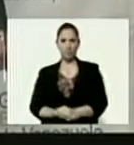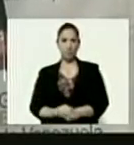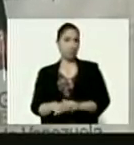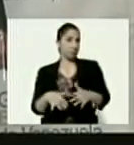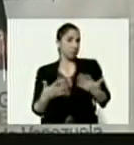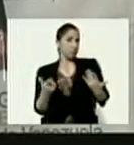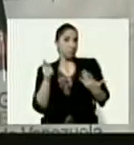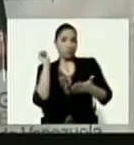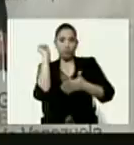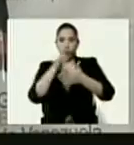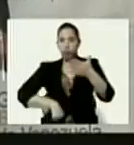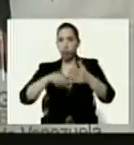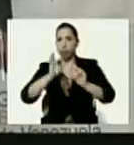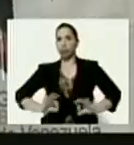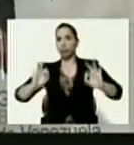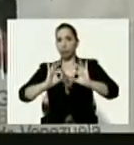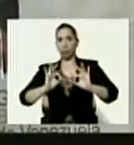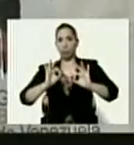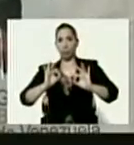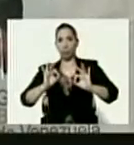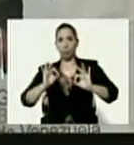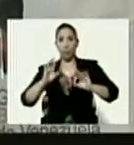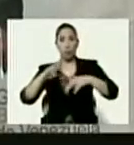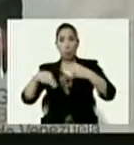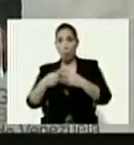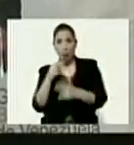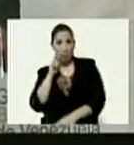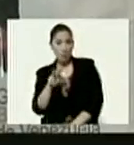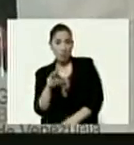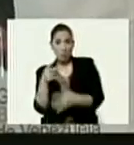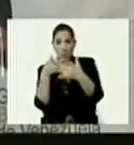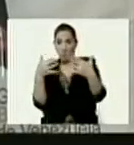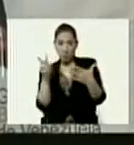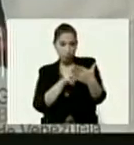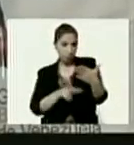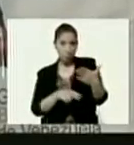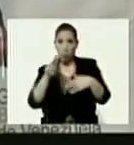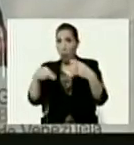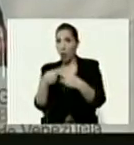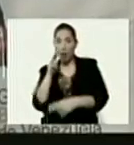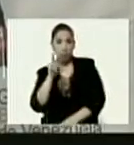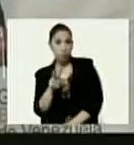existió? ¿Usted lo ha visto? Yo no lo he visto. Nadie lo ha visto.